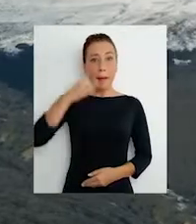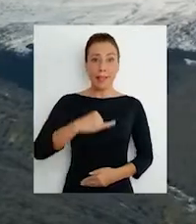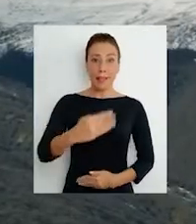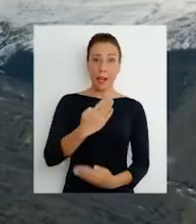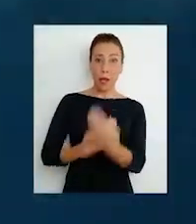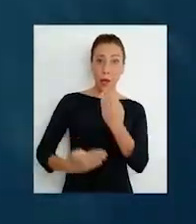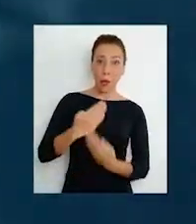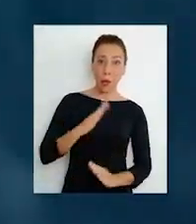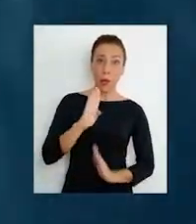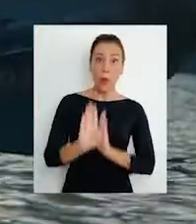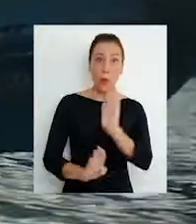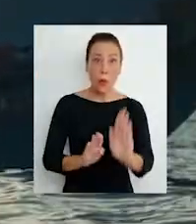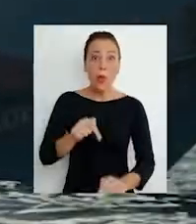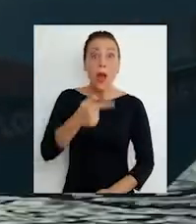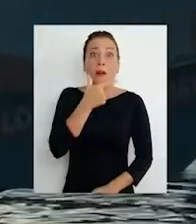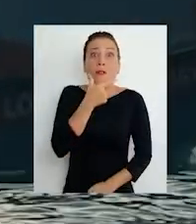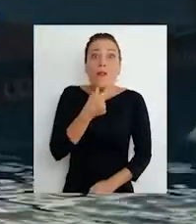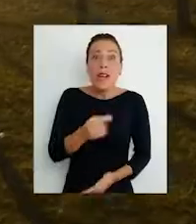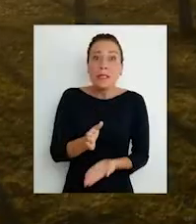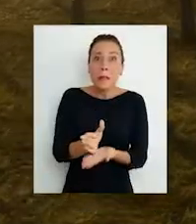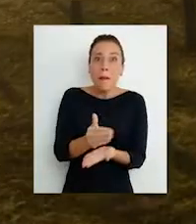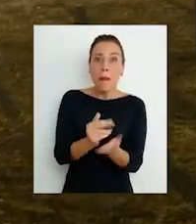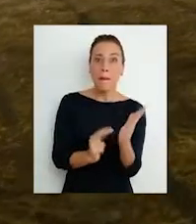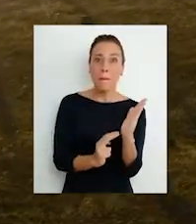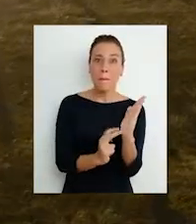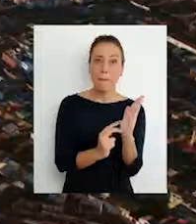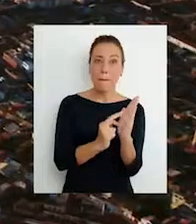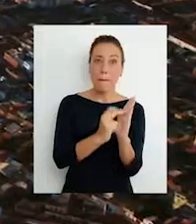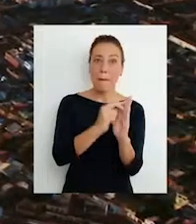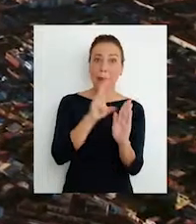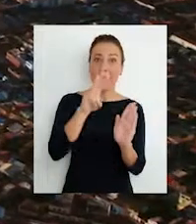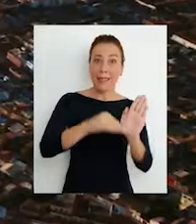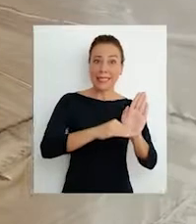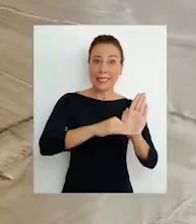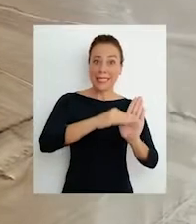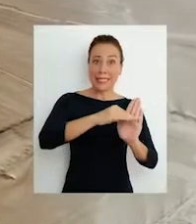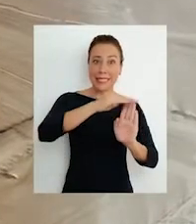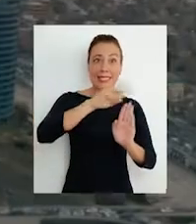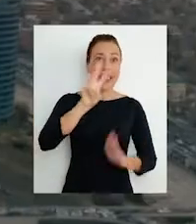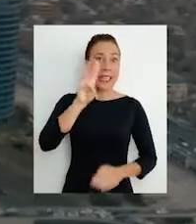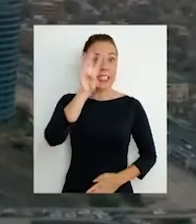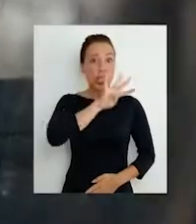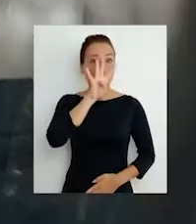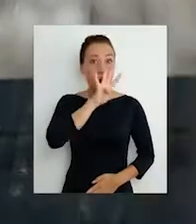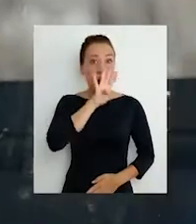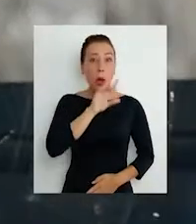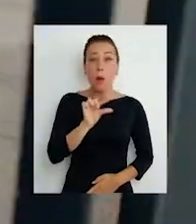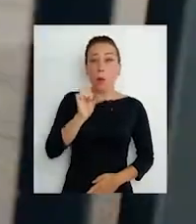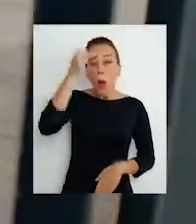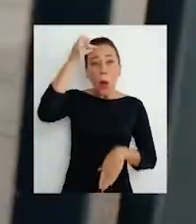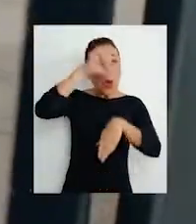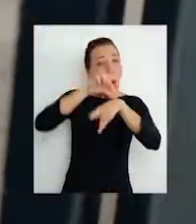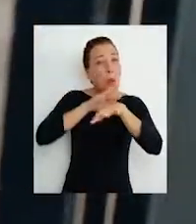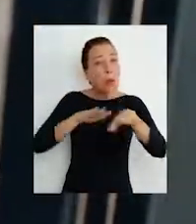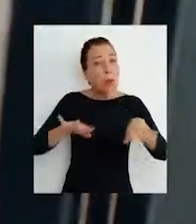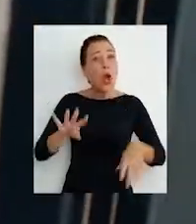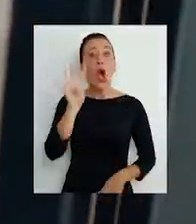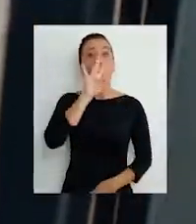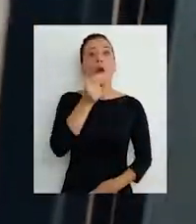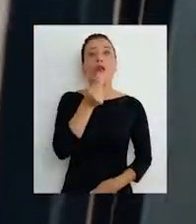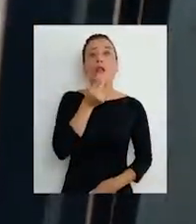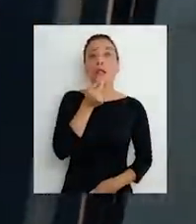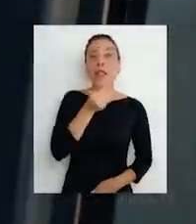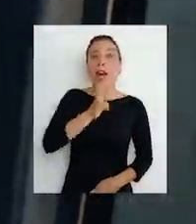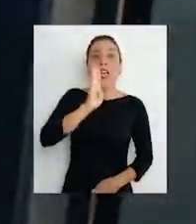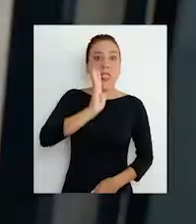Para seguir cuidándonos, simplificamos el plan paso a paso. Tres fases, tres colores. Bajo impacto es de color